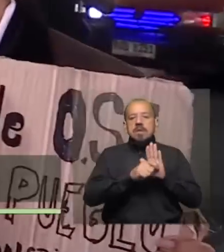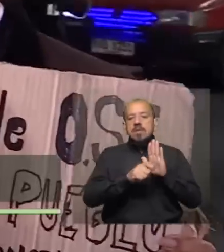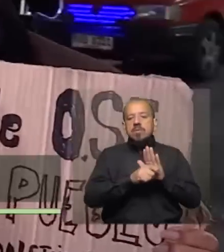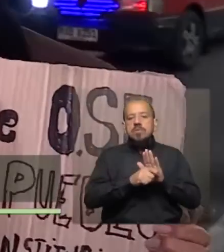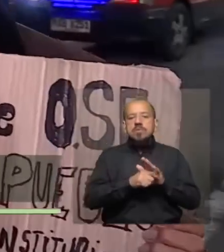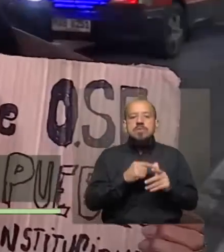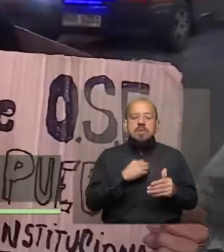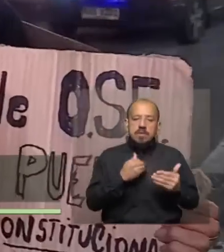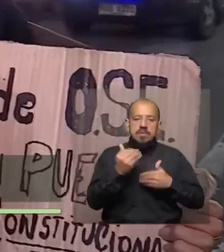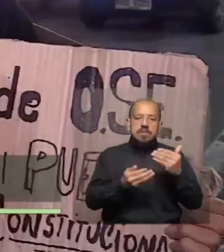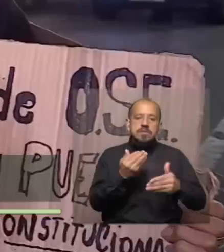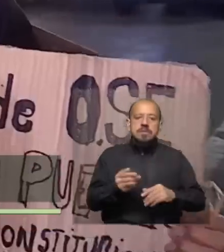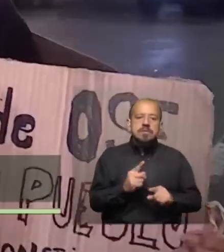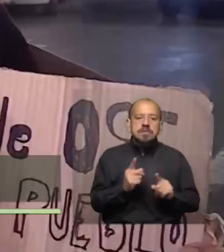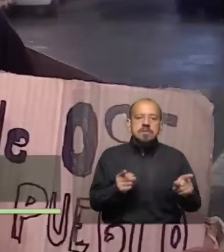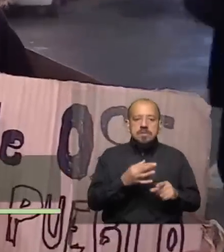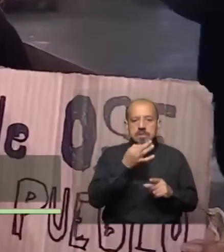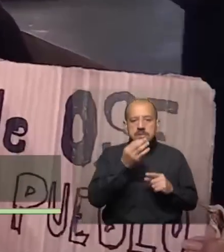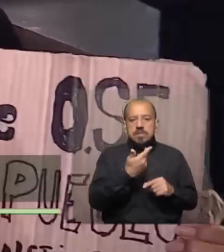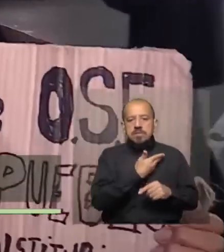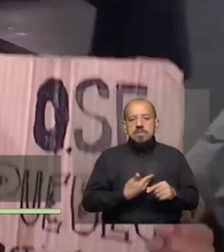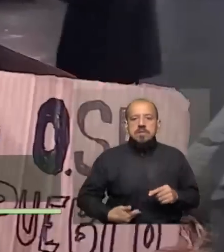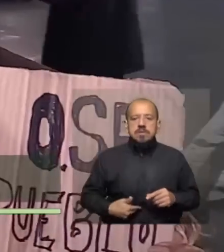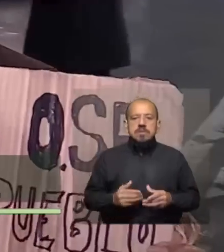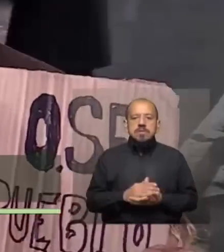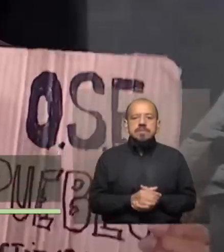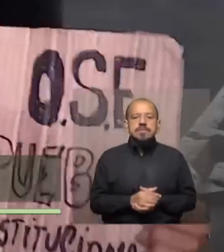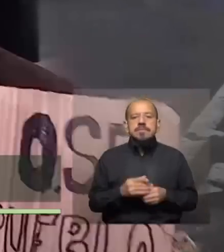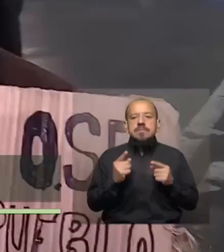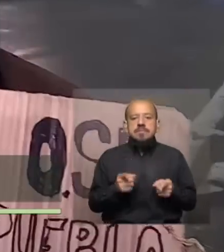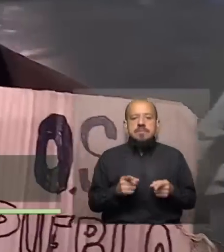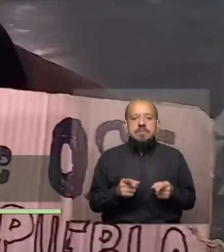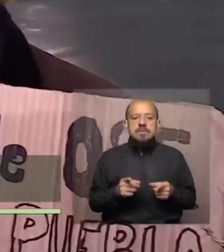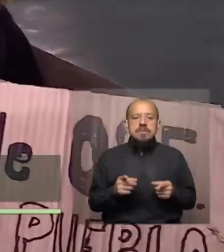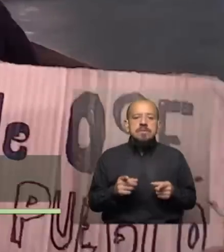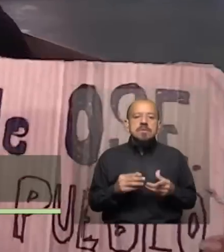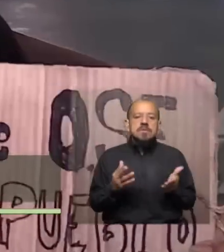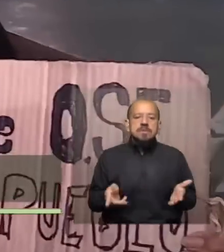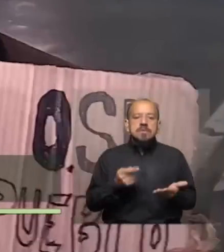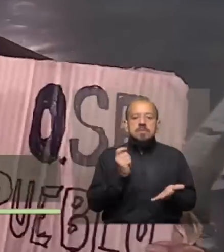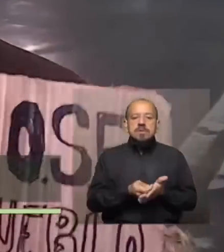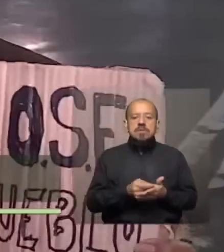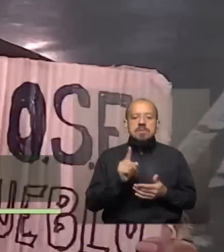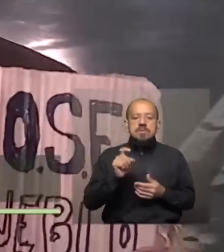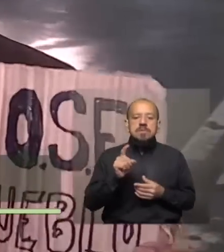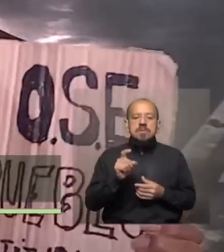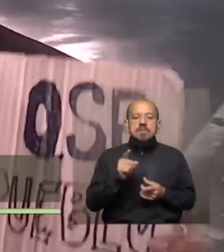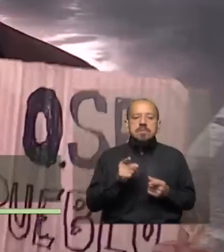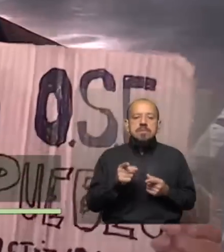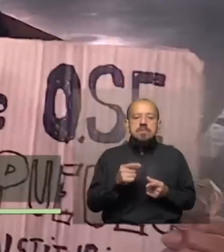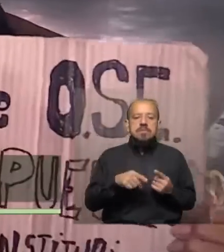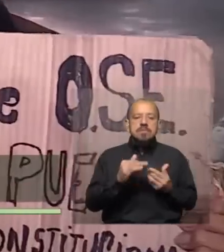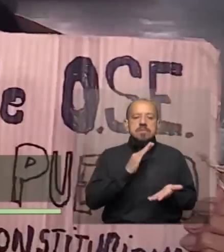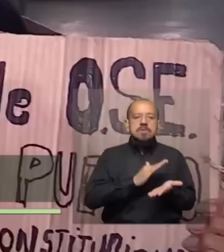van a ir para adelante como lo dijo el presidente eso es estamos pagando por el agua y si no nos deberían de dar el agua